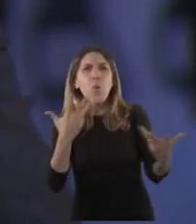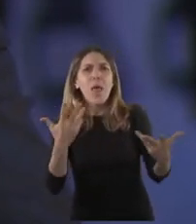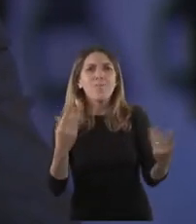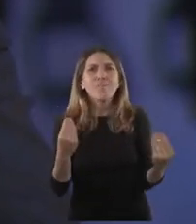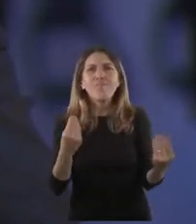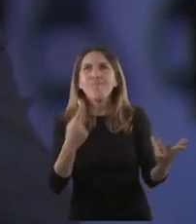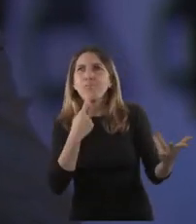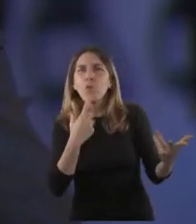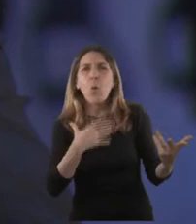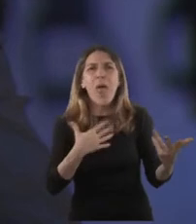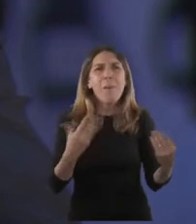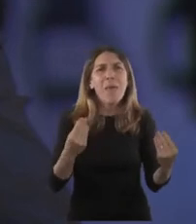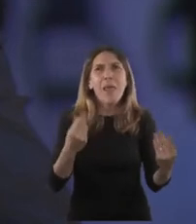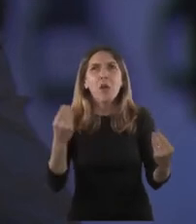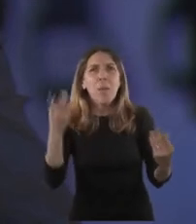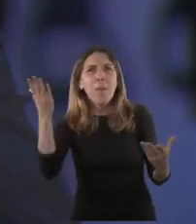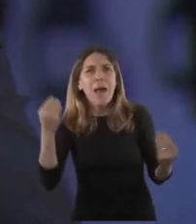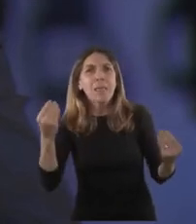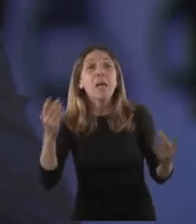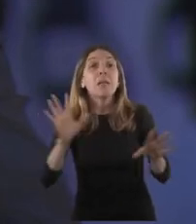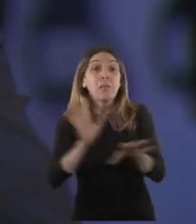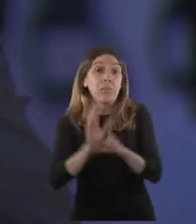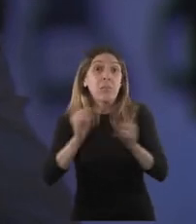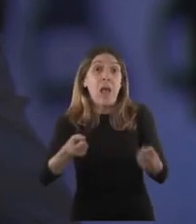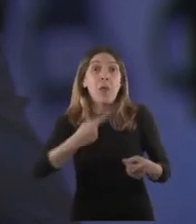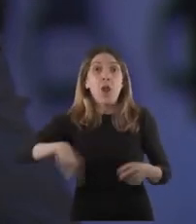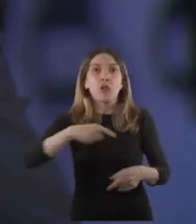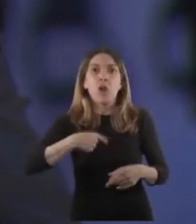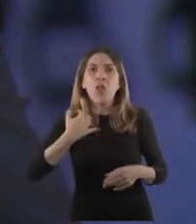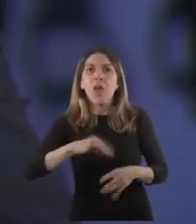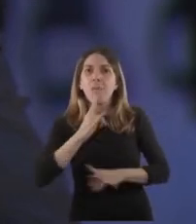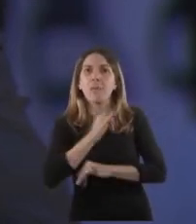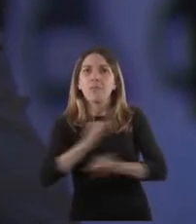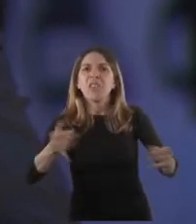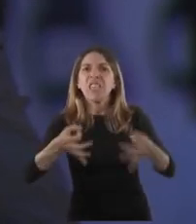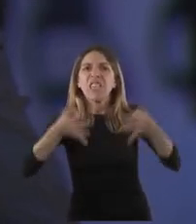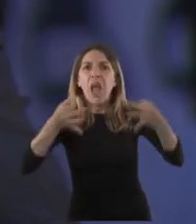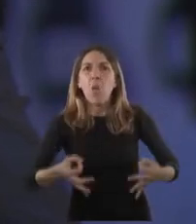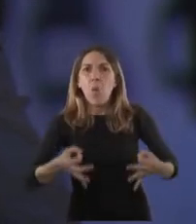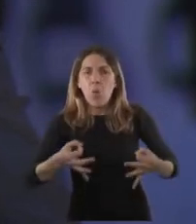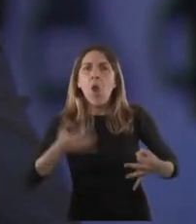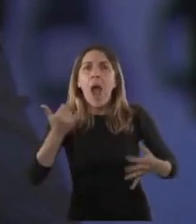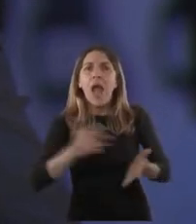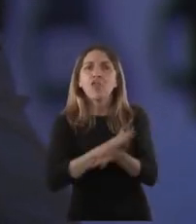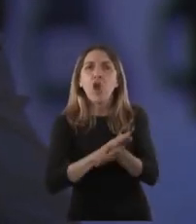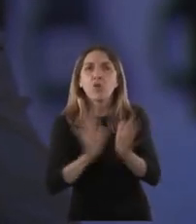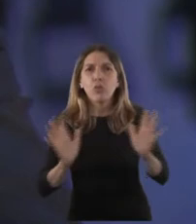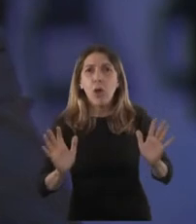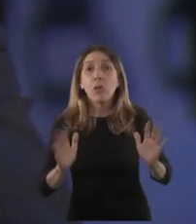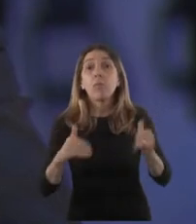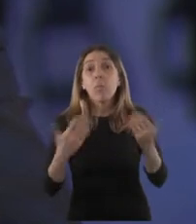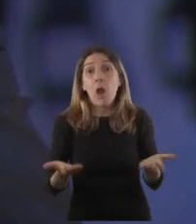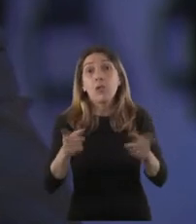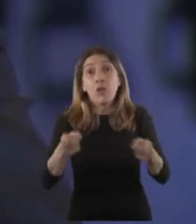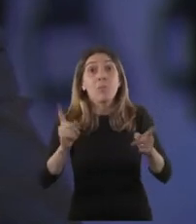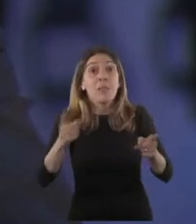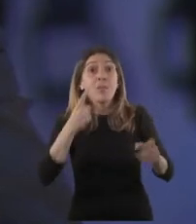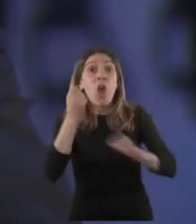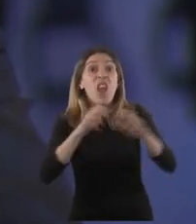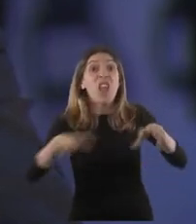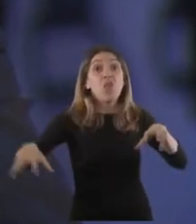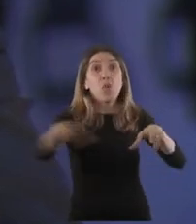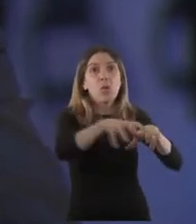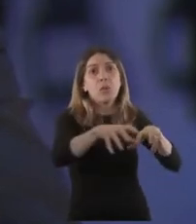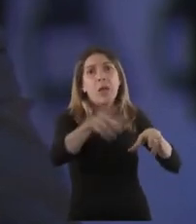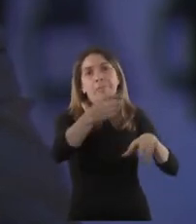Creo que es nuestra responsabilidad también transmitir certezas. Y esta actividad claramente marca una